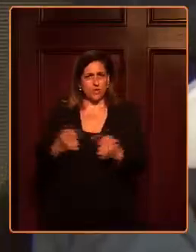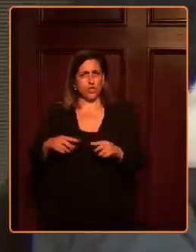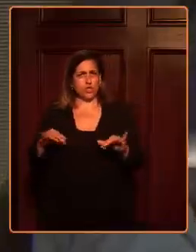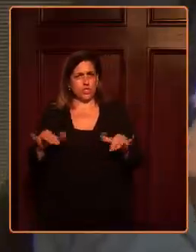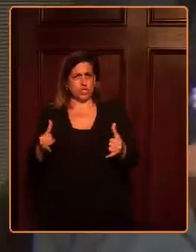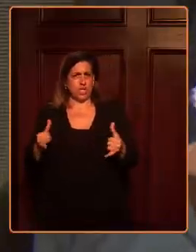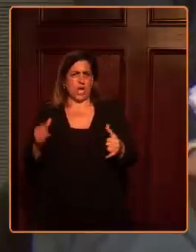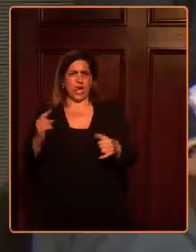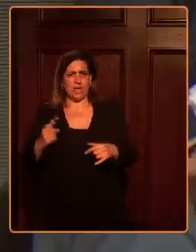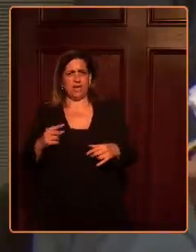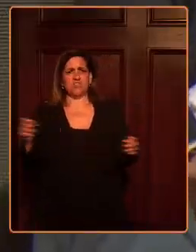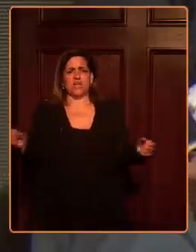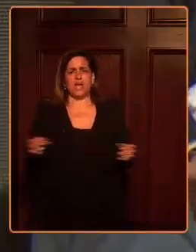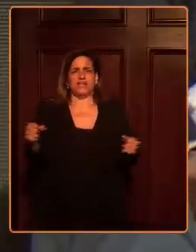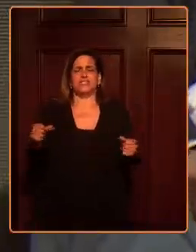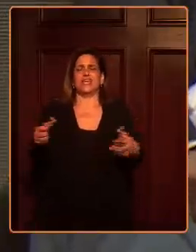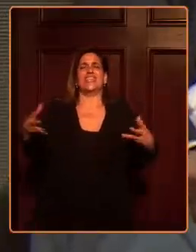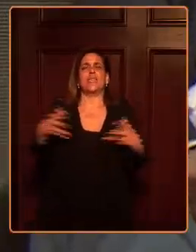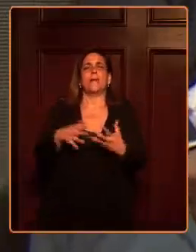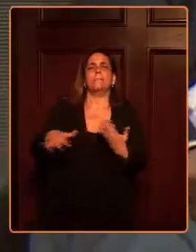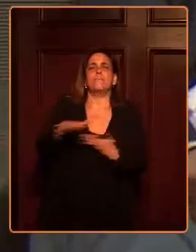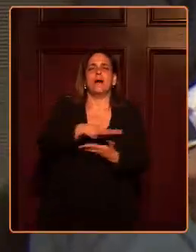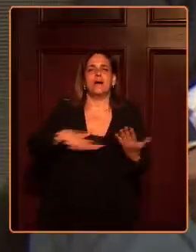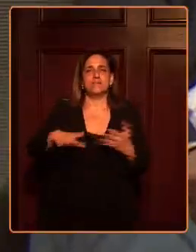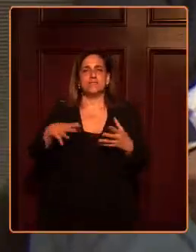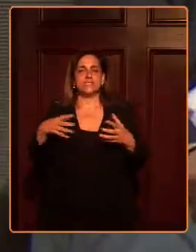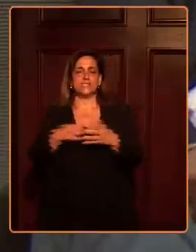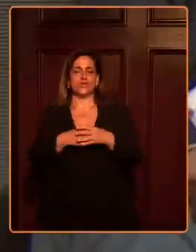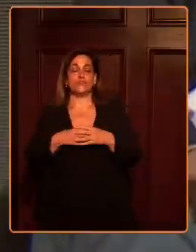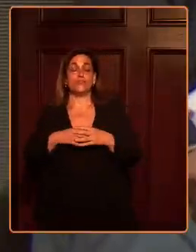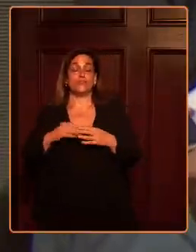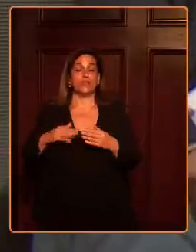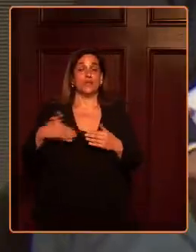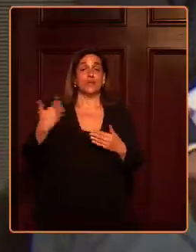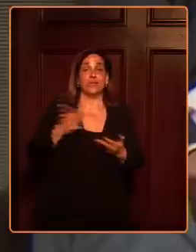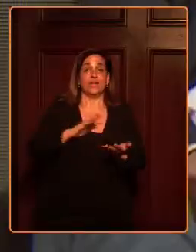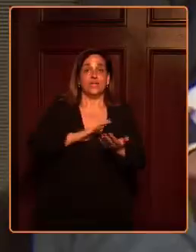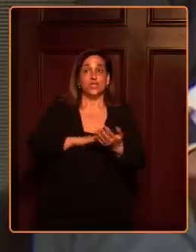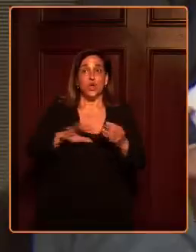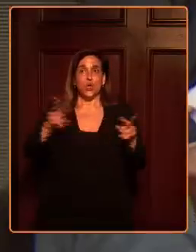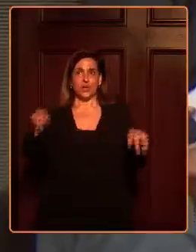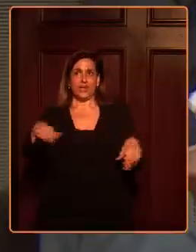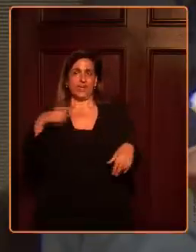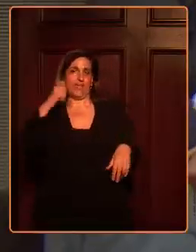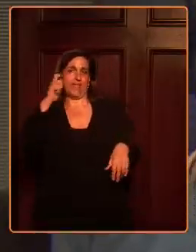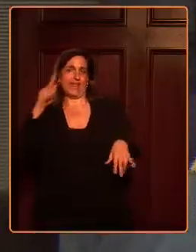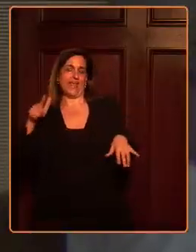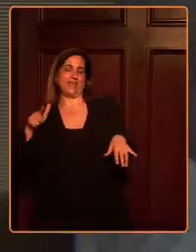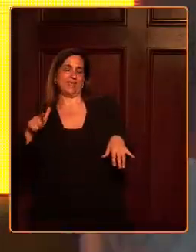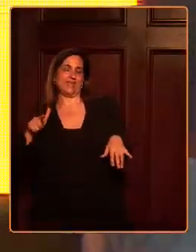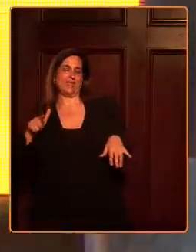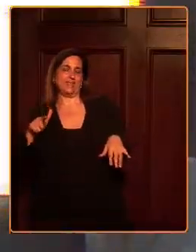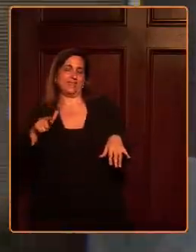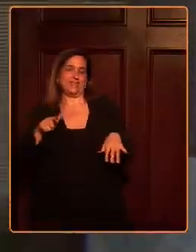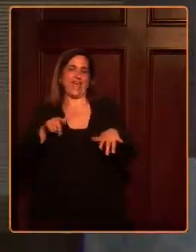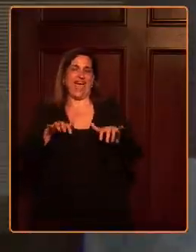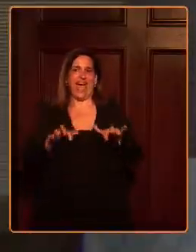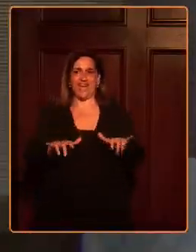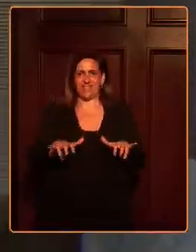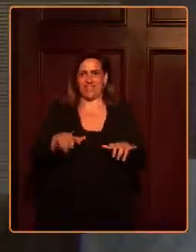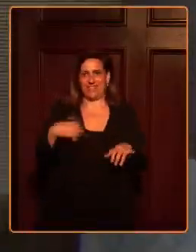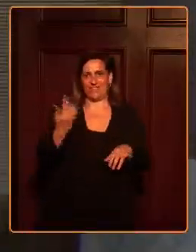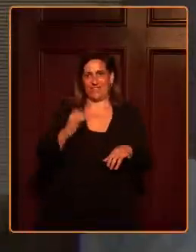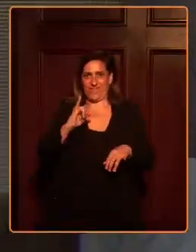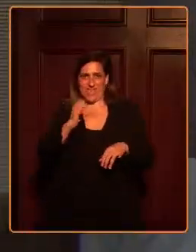la consolidación de este espacio regional sobre educación e inteligencia artificial es un objetivo en sí